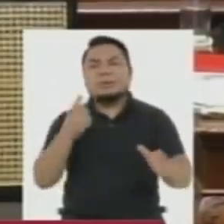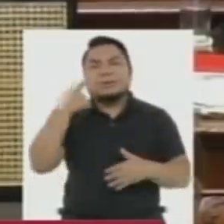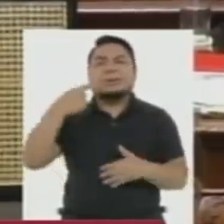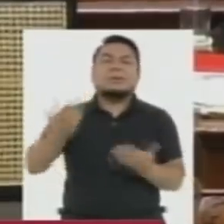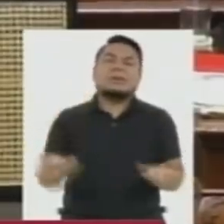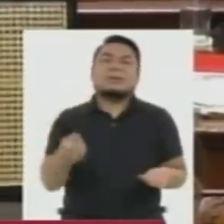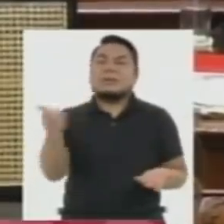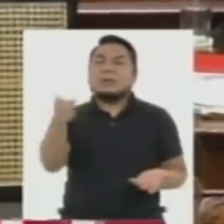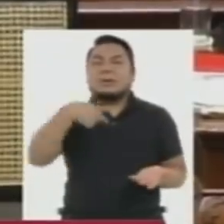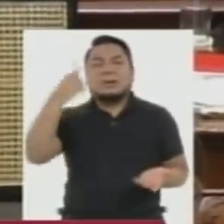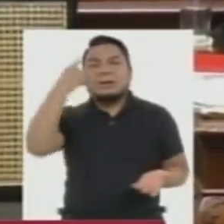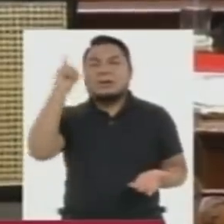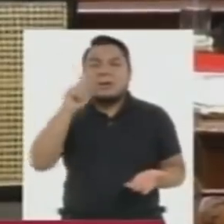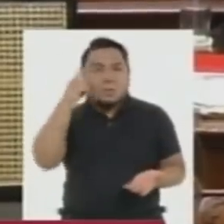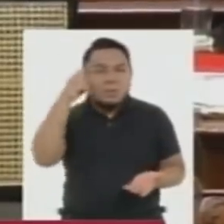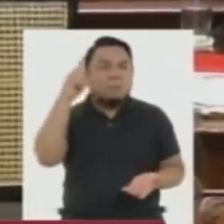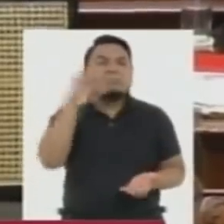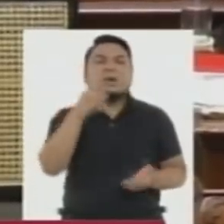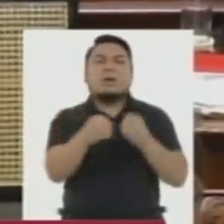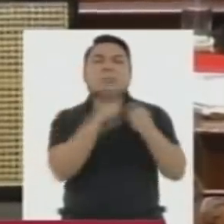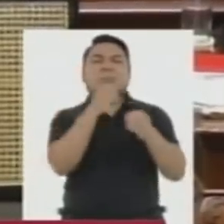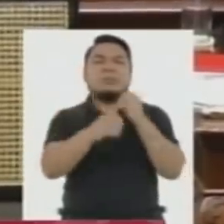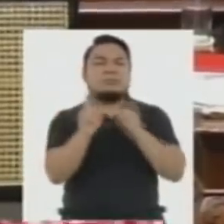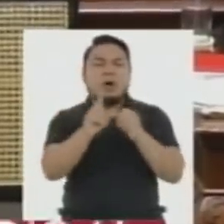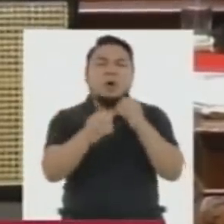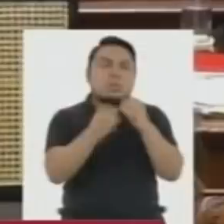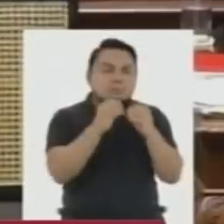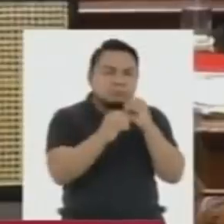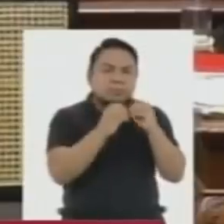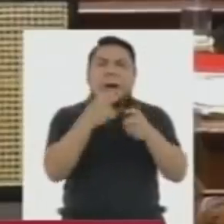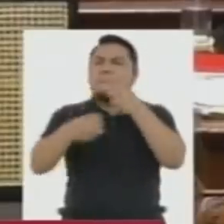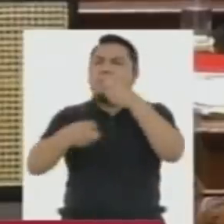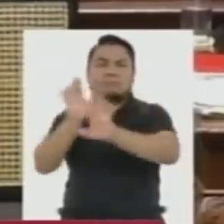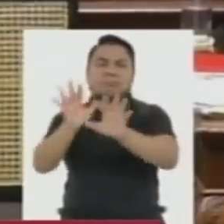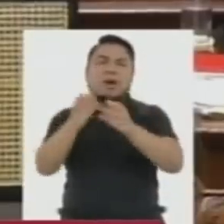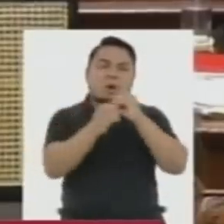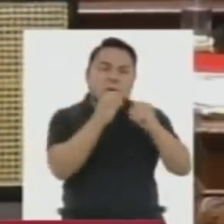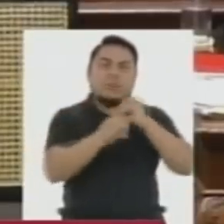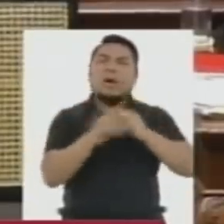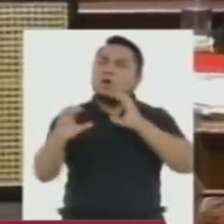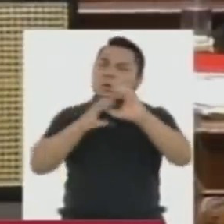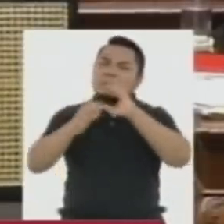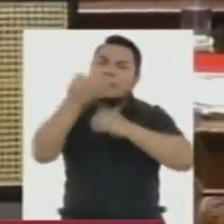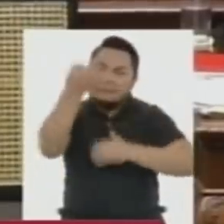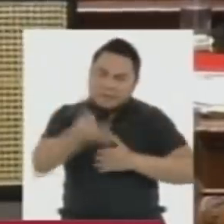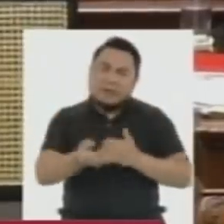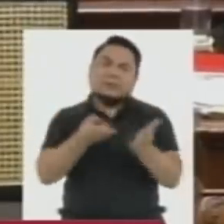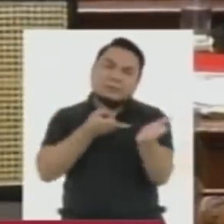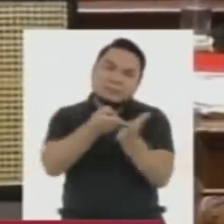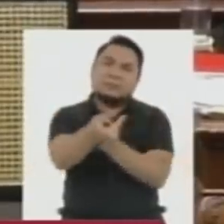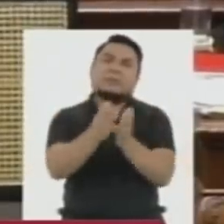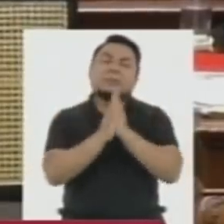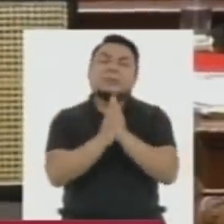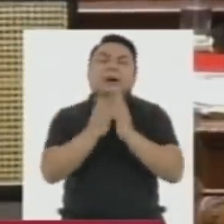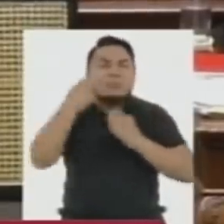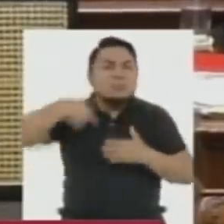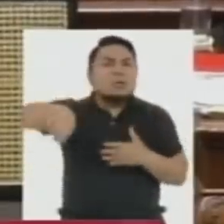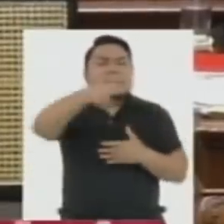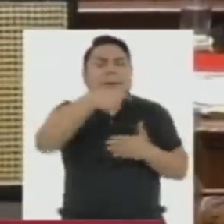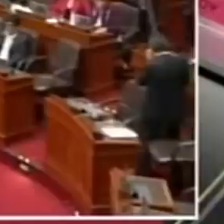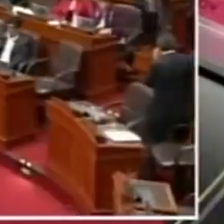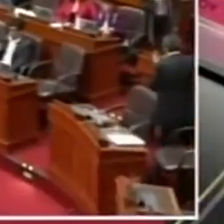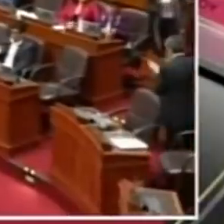y finalmente disolver el parlamento nacional anoche el presidente martín vizcarra adelantó durante una entrevista